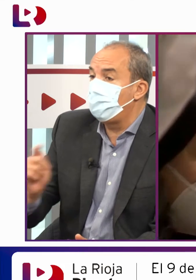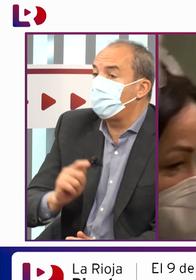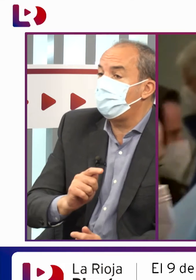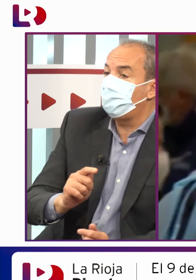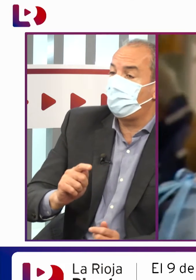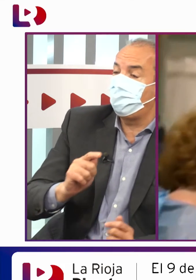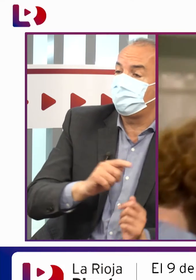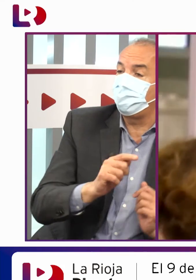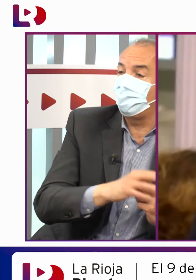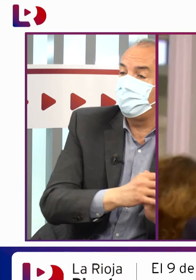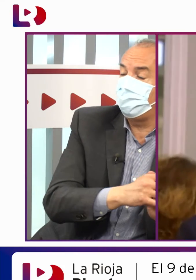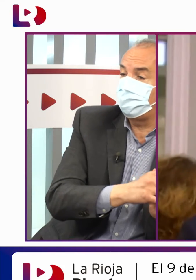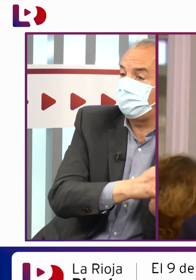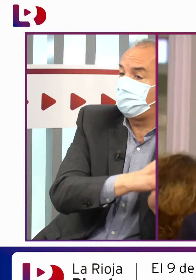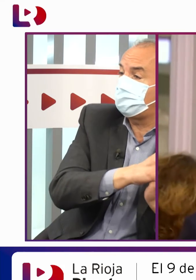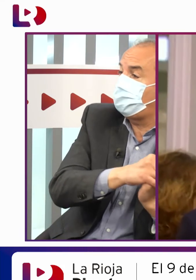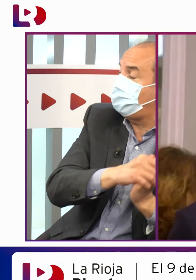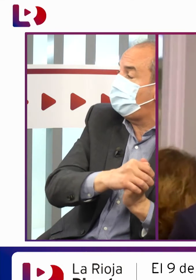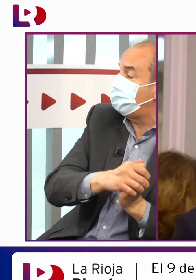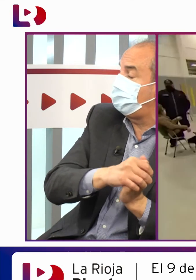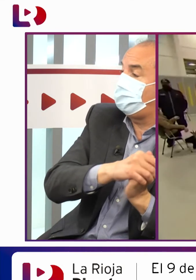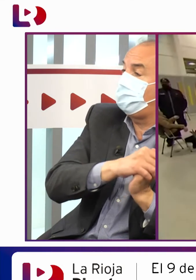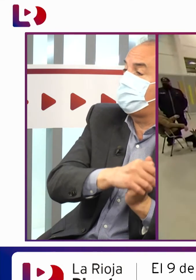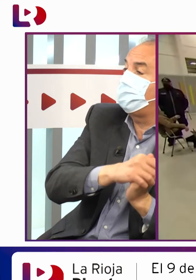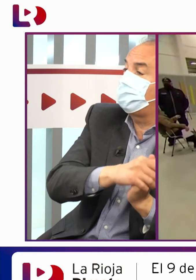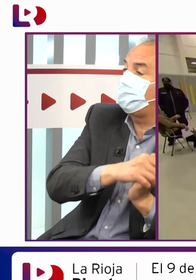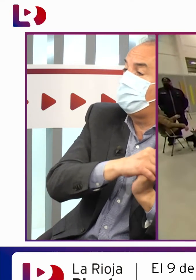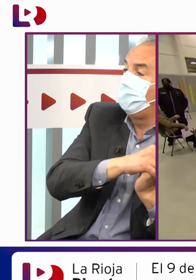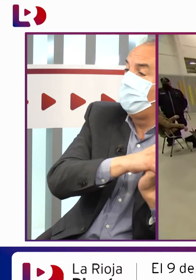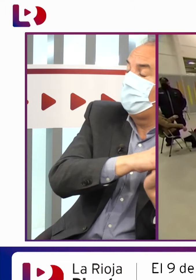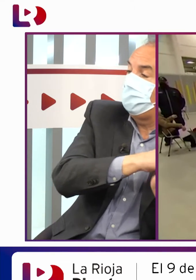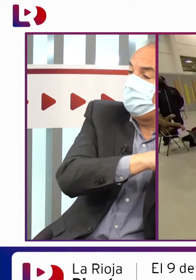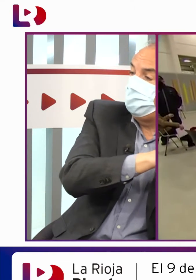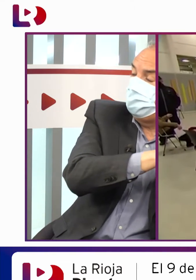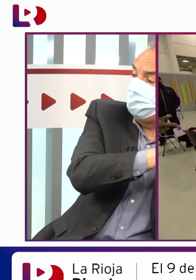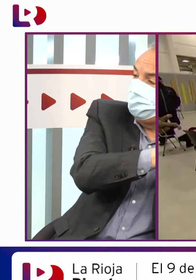Porque lo que va a ocurrir ahora, a partir del 9 de mayo, si se levanta el estado de alarma, va a ser que cada decisión que tome